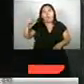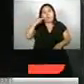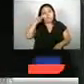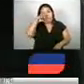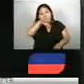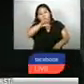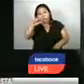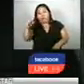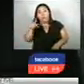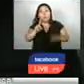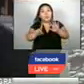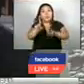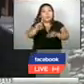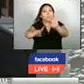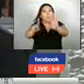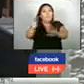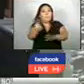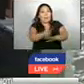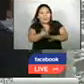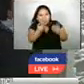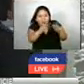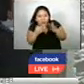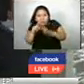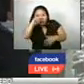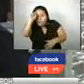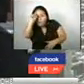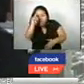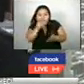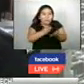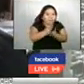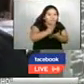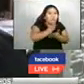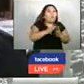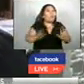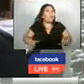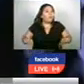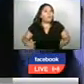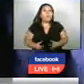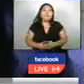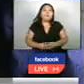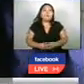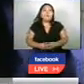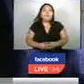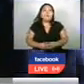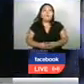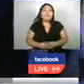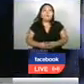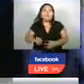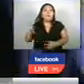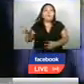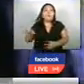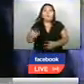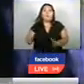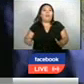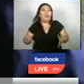16 personas que tenían diferentes modos de operar para cometer los ilícitos. Lo que hacen es